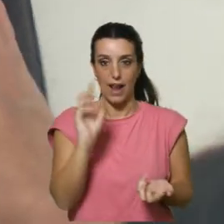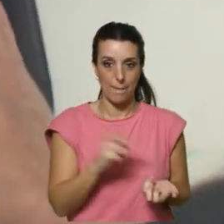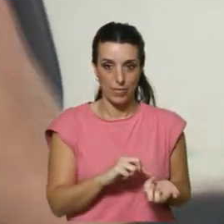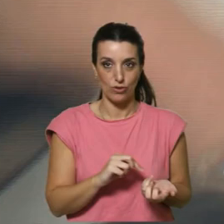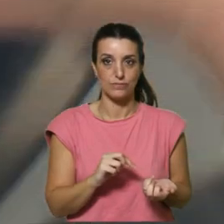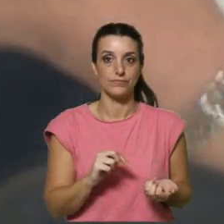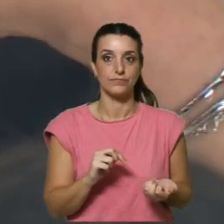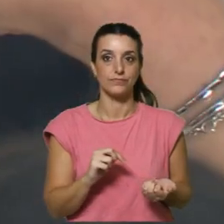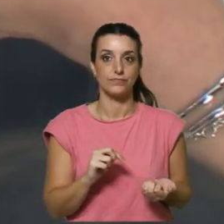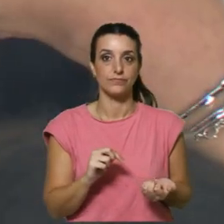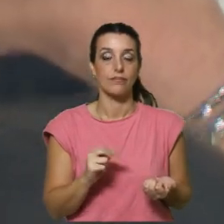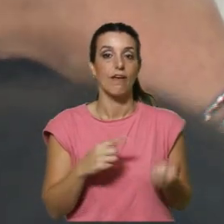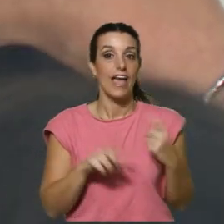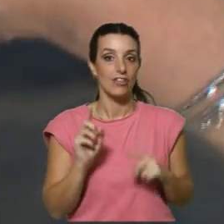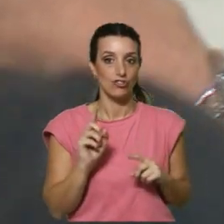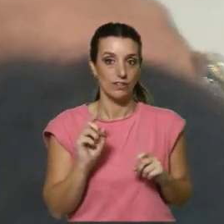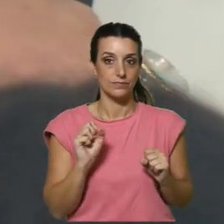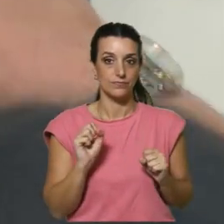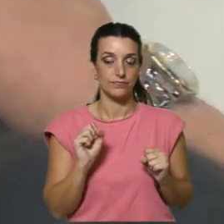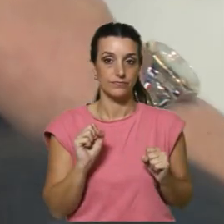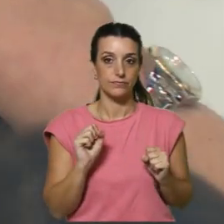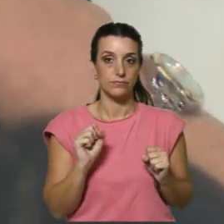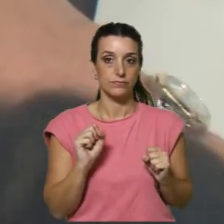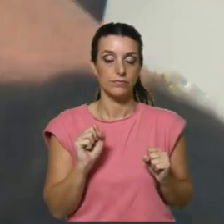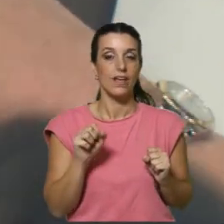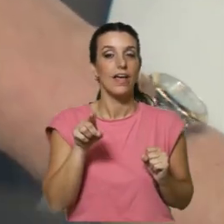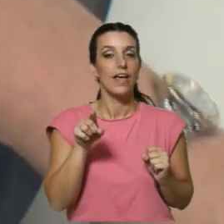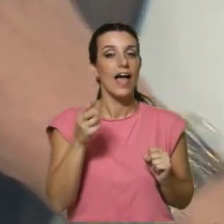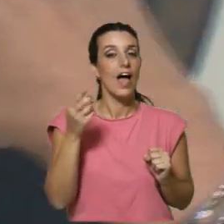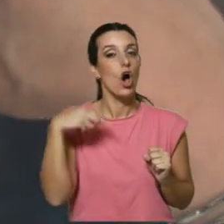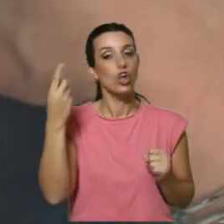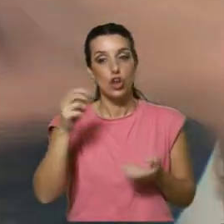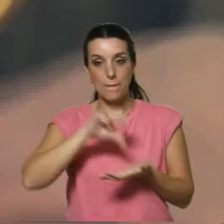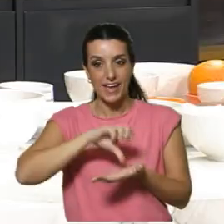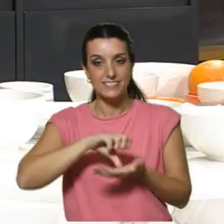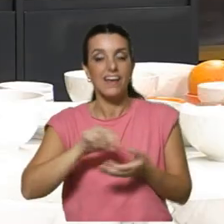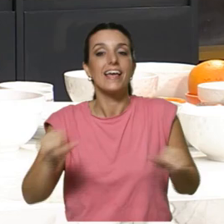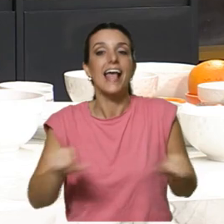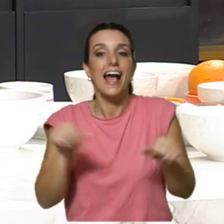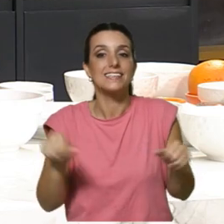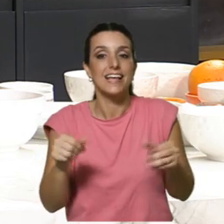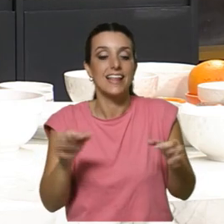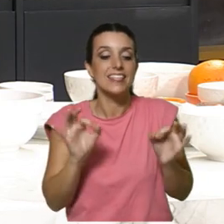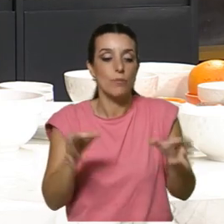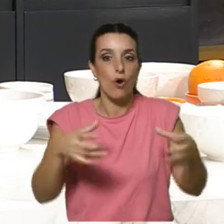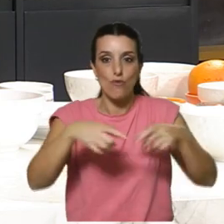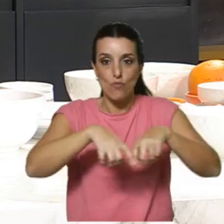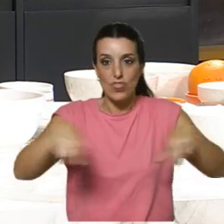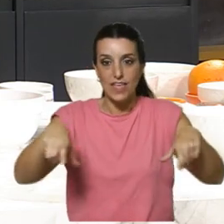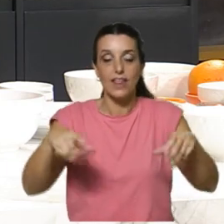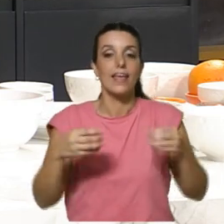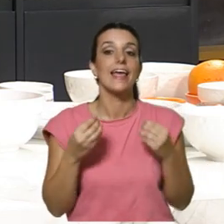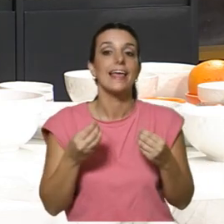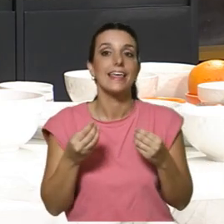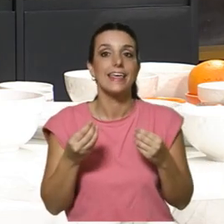¿Ah? Vamos ahí. ¿Vos sabés que en otros países lo que hacen este tipo de budines son tan comunes? ¿Qué pasó acá?